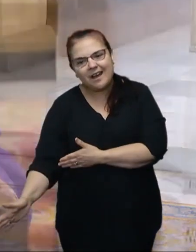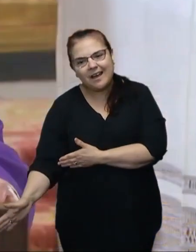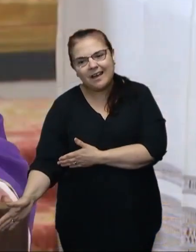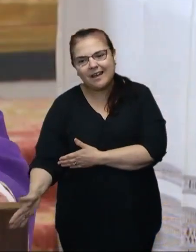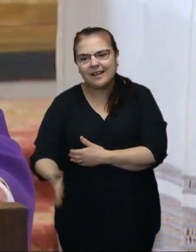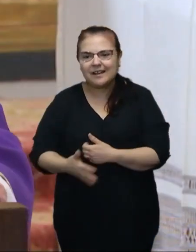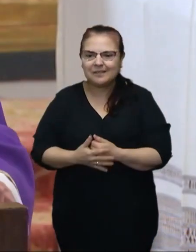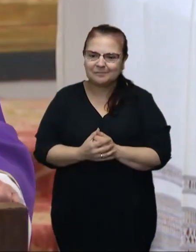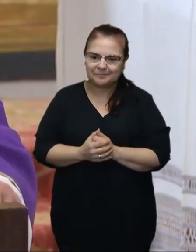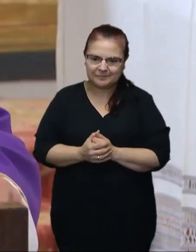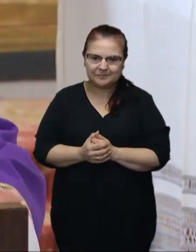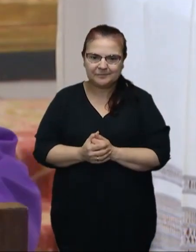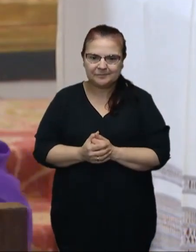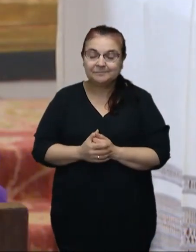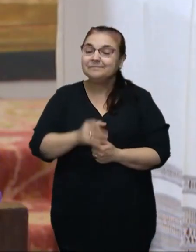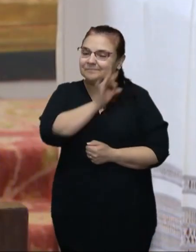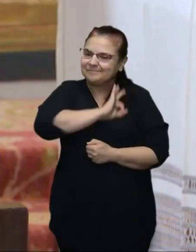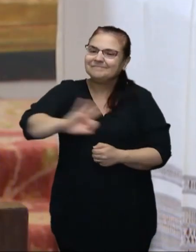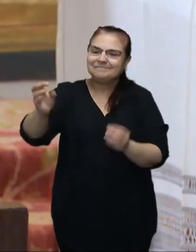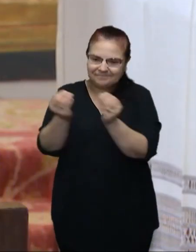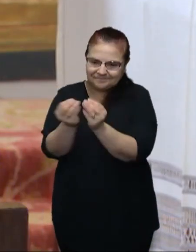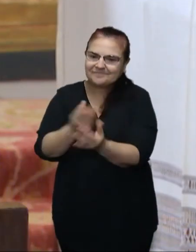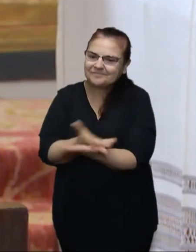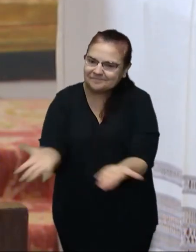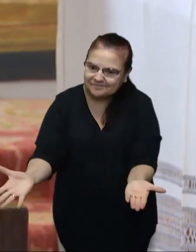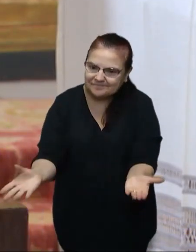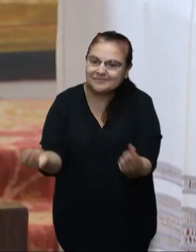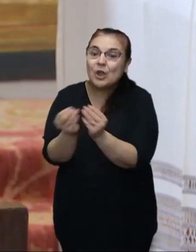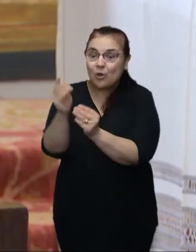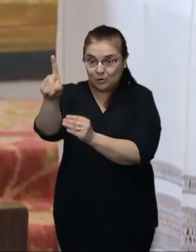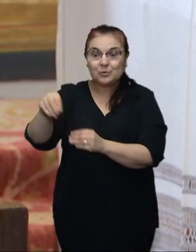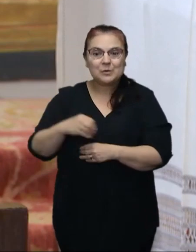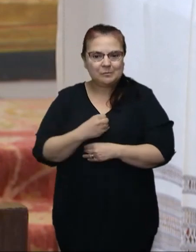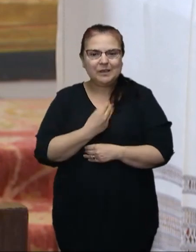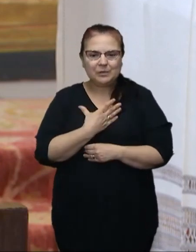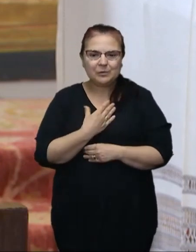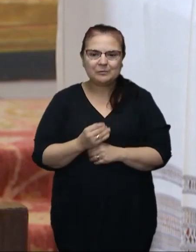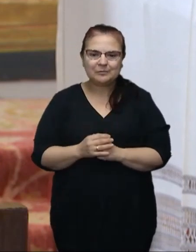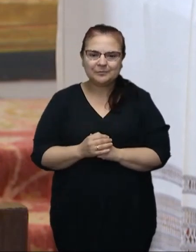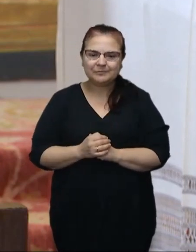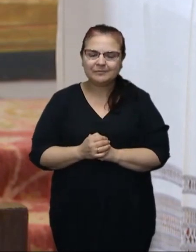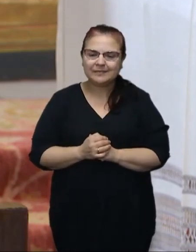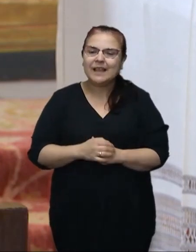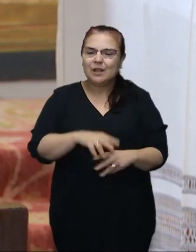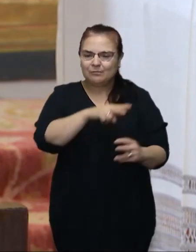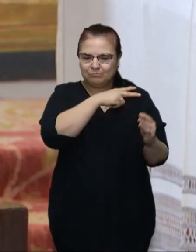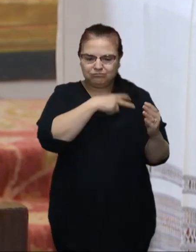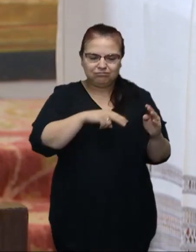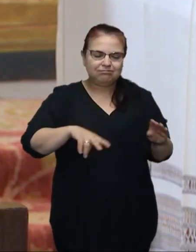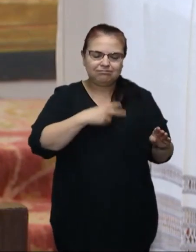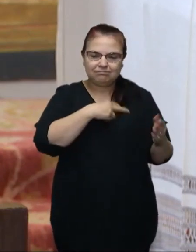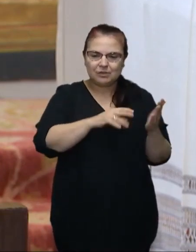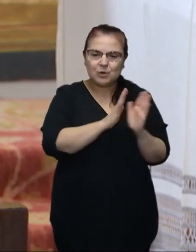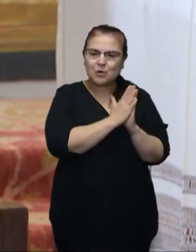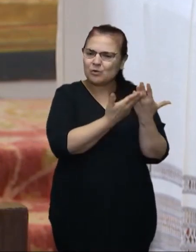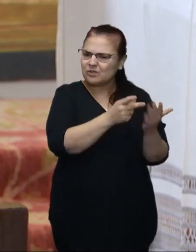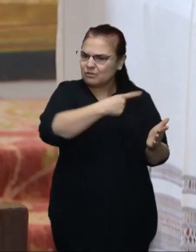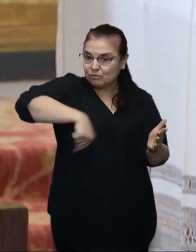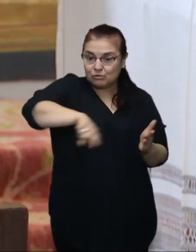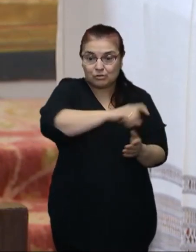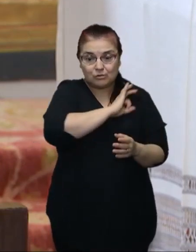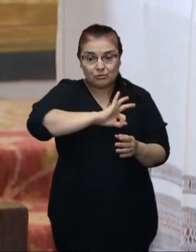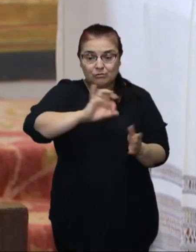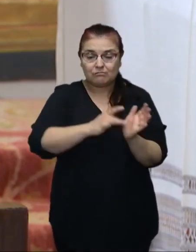eterna. El Señor esté con vosotros. Evangelio de nuestro Señor